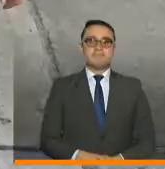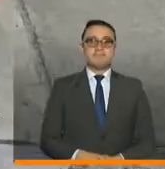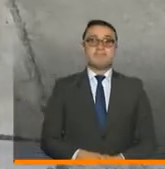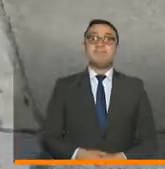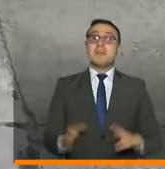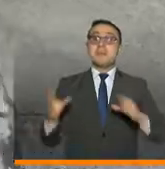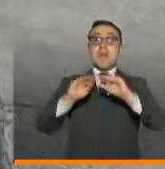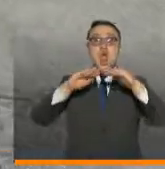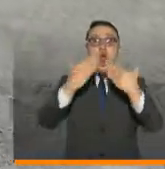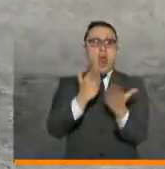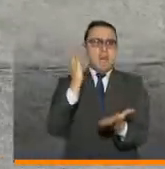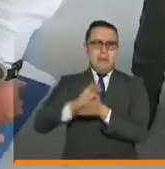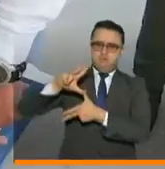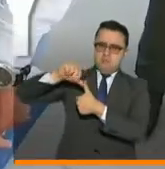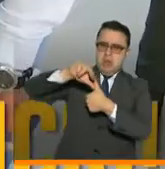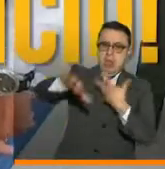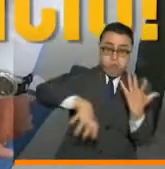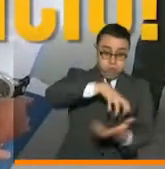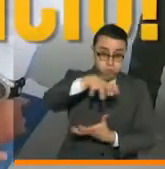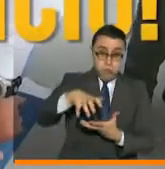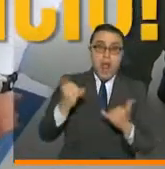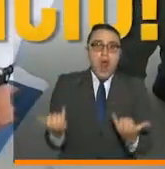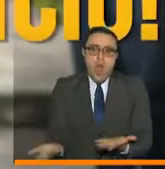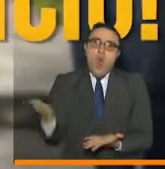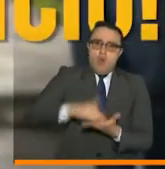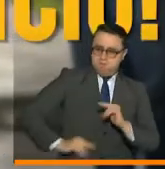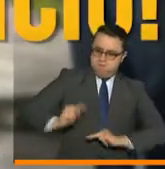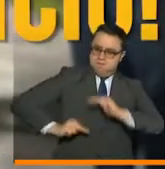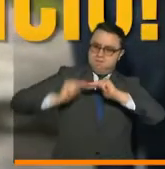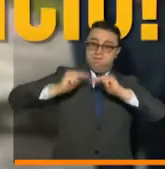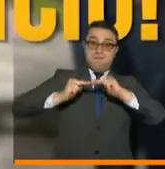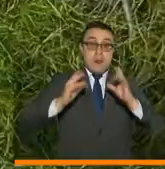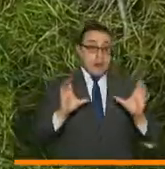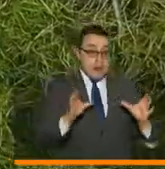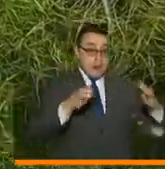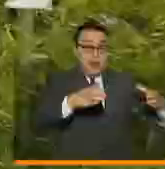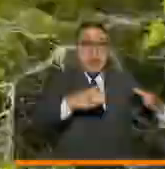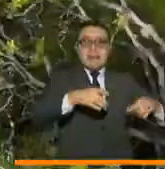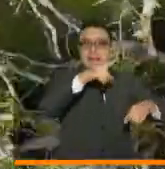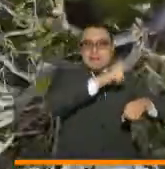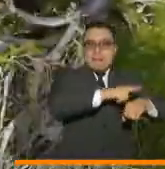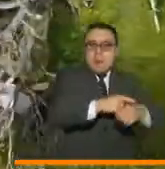de las instituciones educativas, al tiempo que avanzamos en la instalación de aulas temporales.